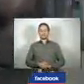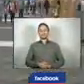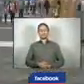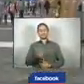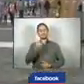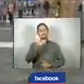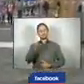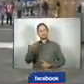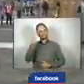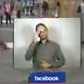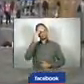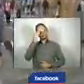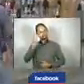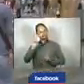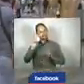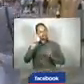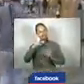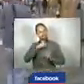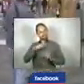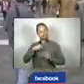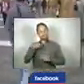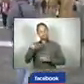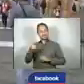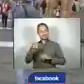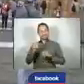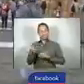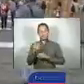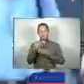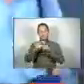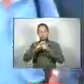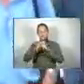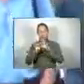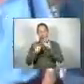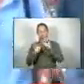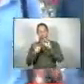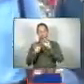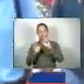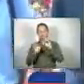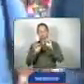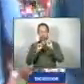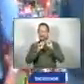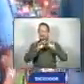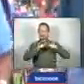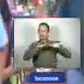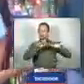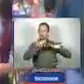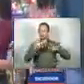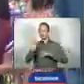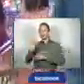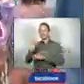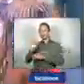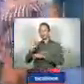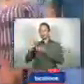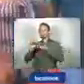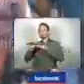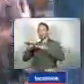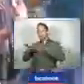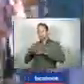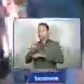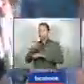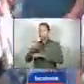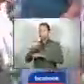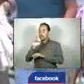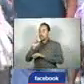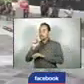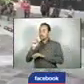Expertos en salud enfatizan en que la nueva variante Omicron es más transmisible que las demás como la Delta, aunque esta aún sea